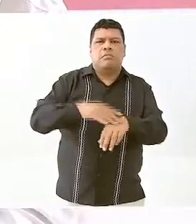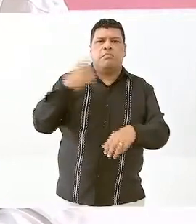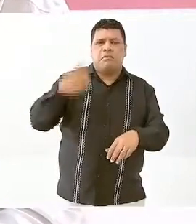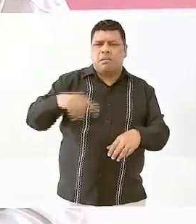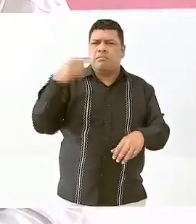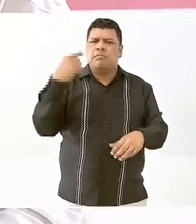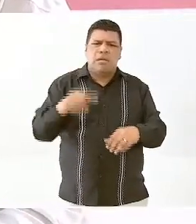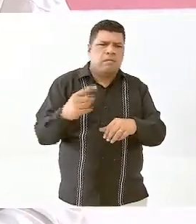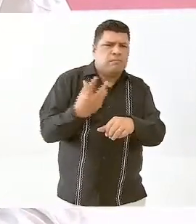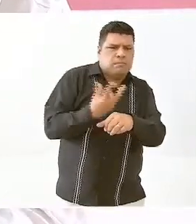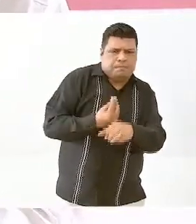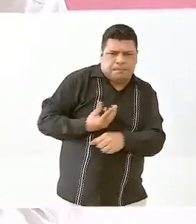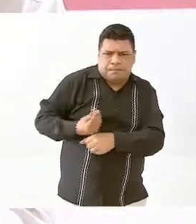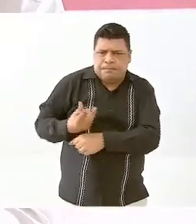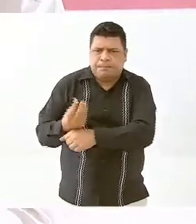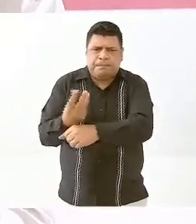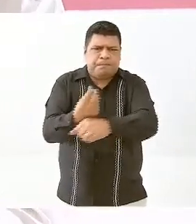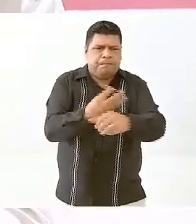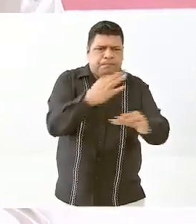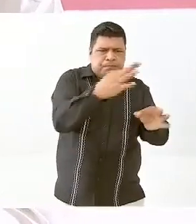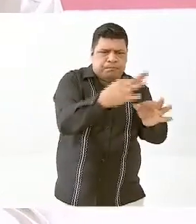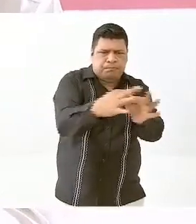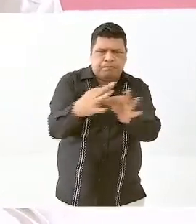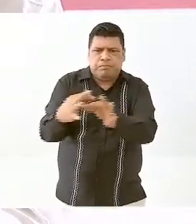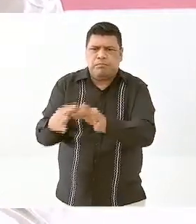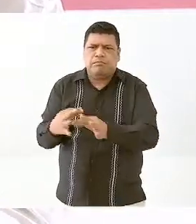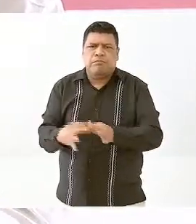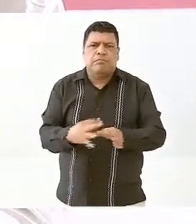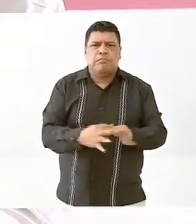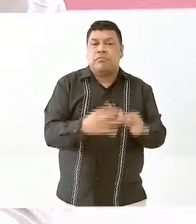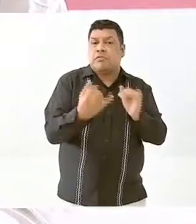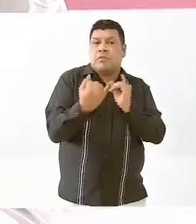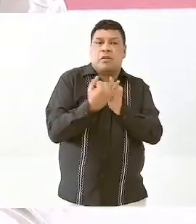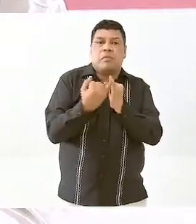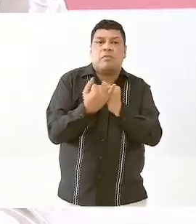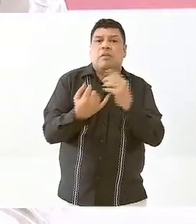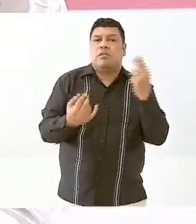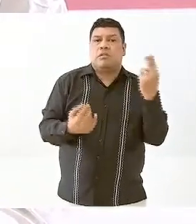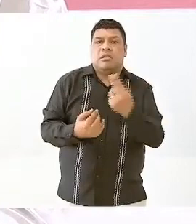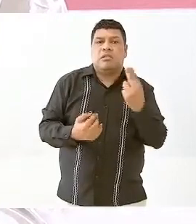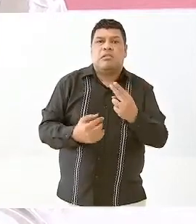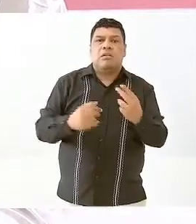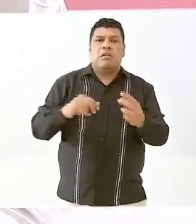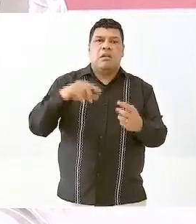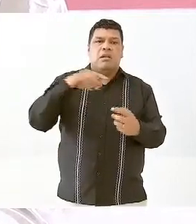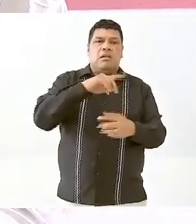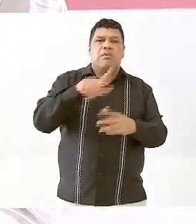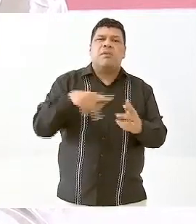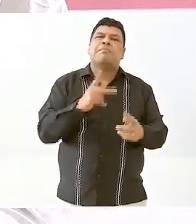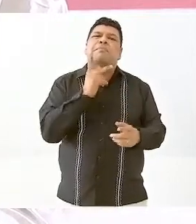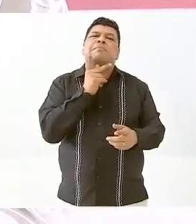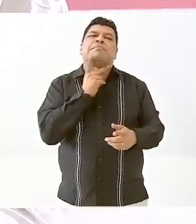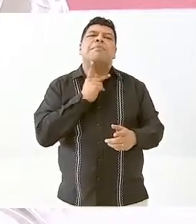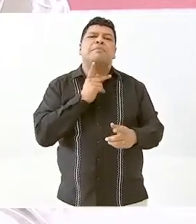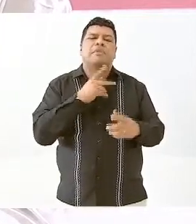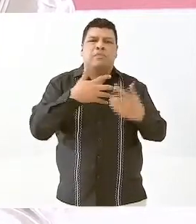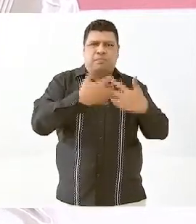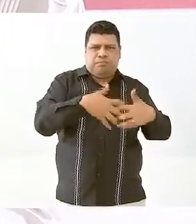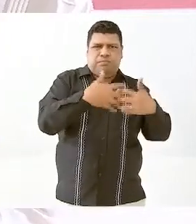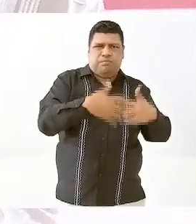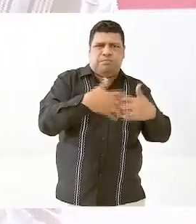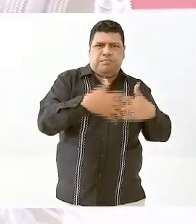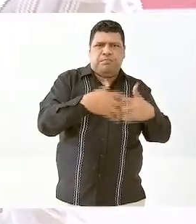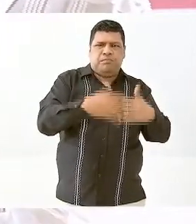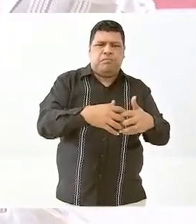infraestructura con la modernización de las dos refinerías,